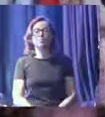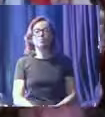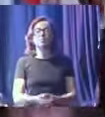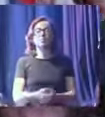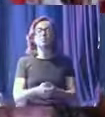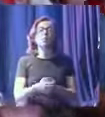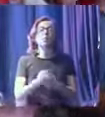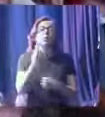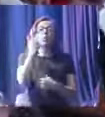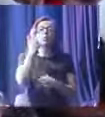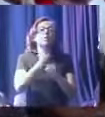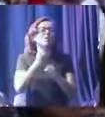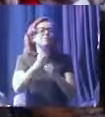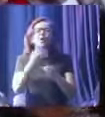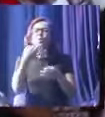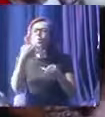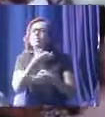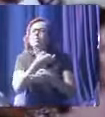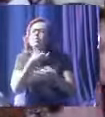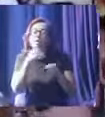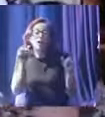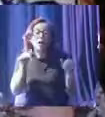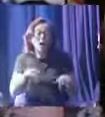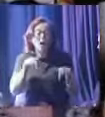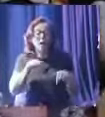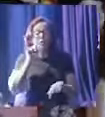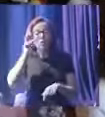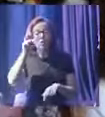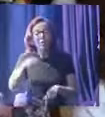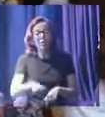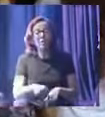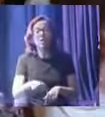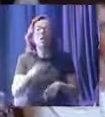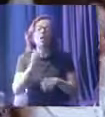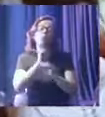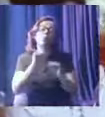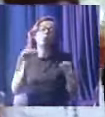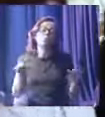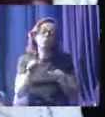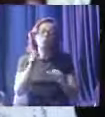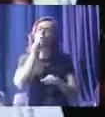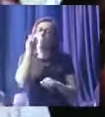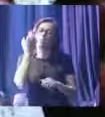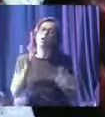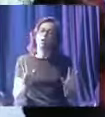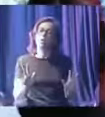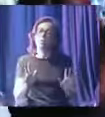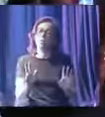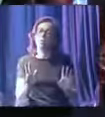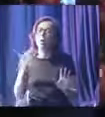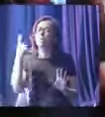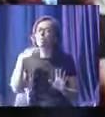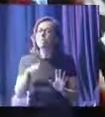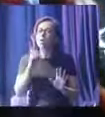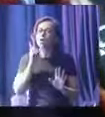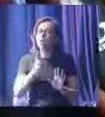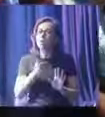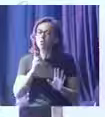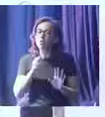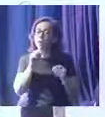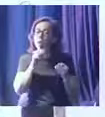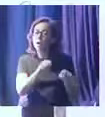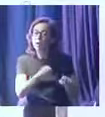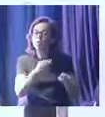Hay un trabajo maravilloso que se hace en Montevideo. Lo podemos hacer mucho más. Pero tenemos que eso